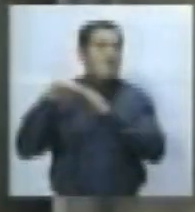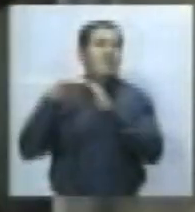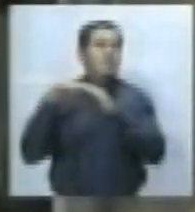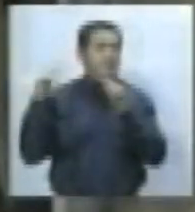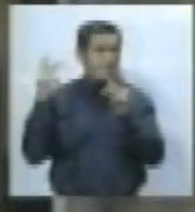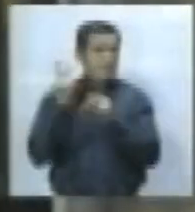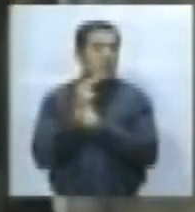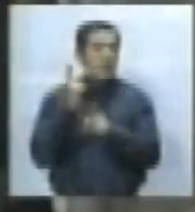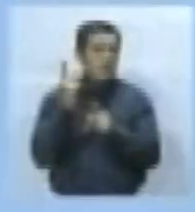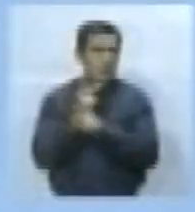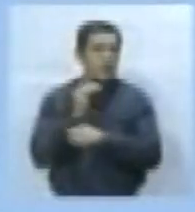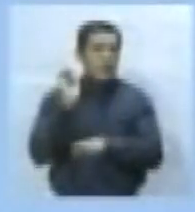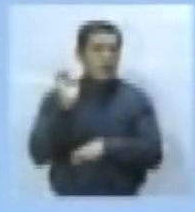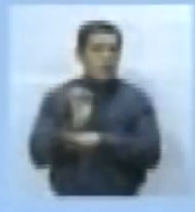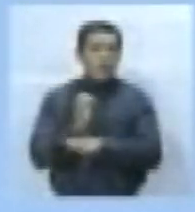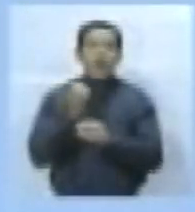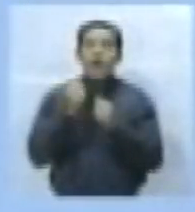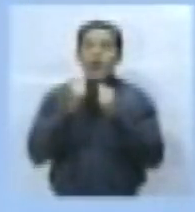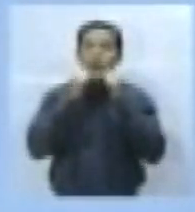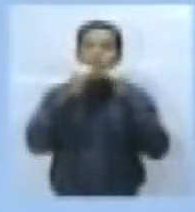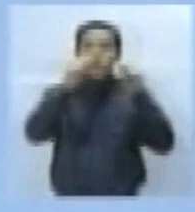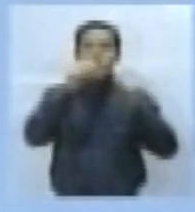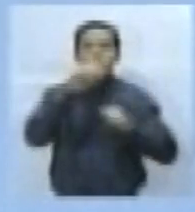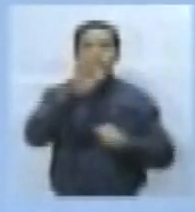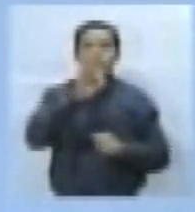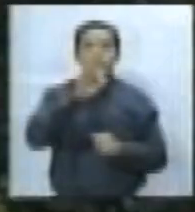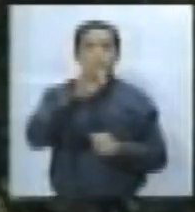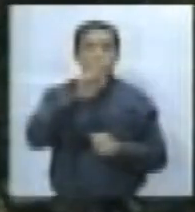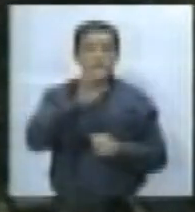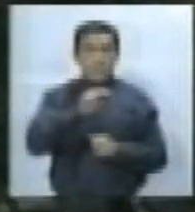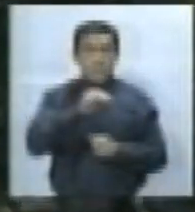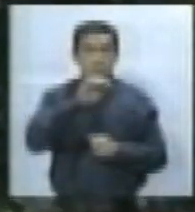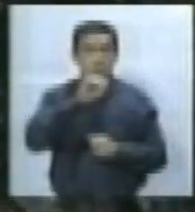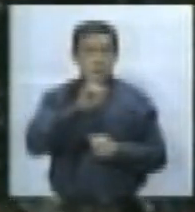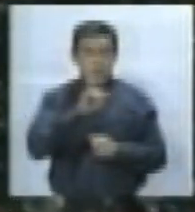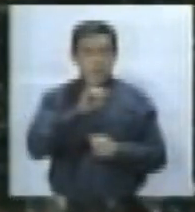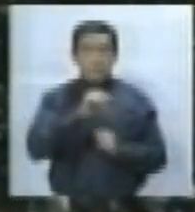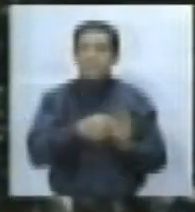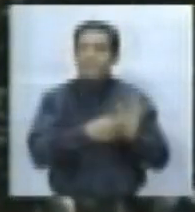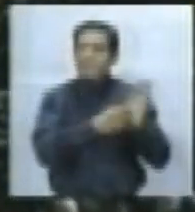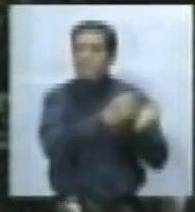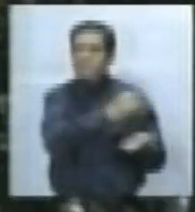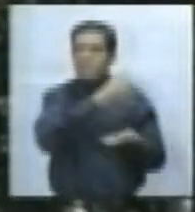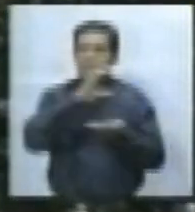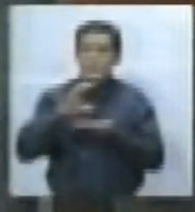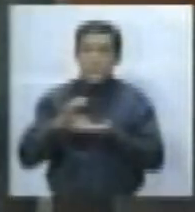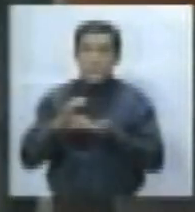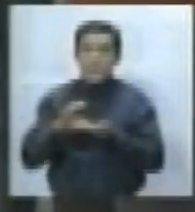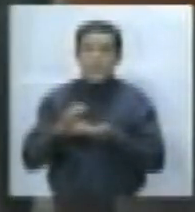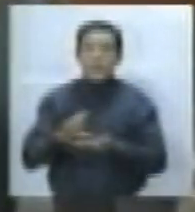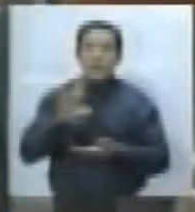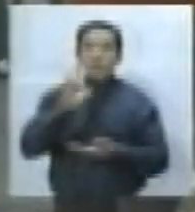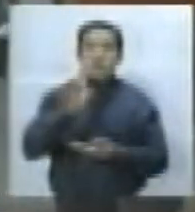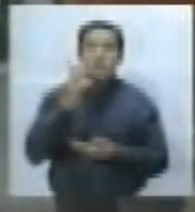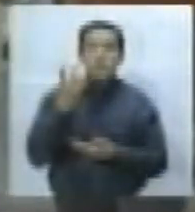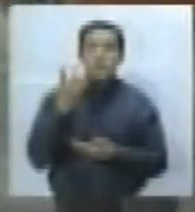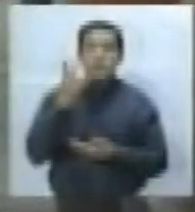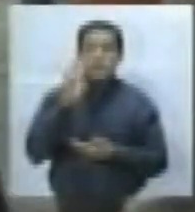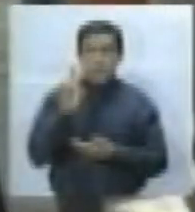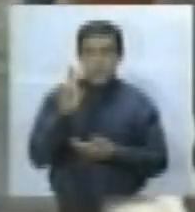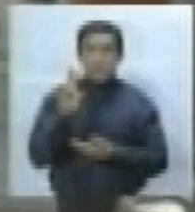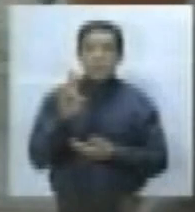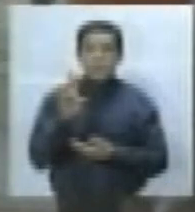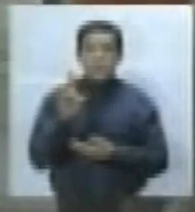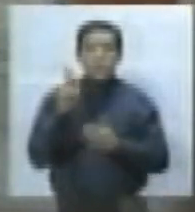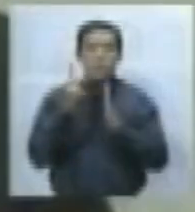desde que el Ecuador anunció un programa con el Fondo Monetario Internacional en febrero pasado. El indicador llegó a los 717 puntos,